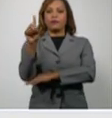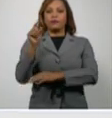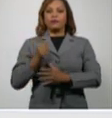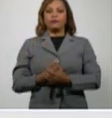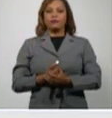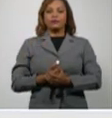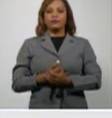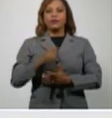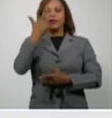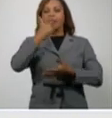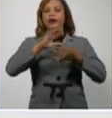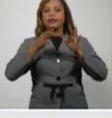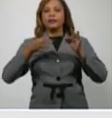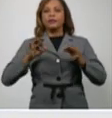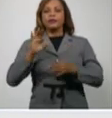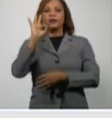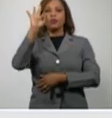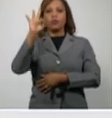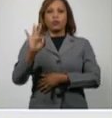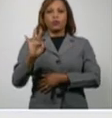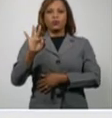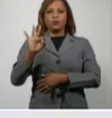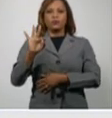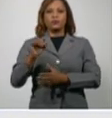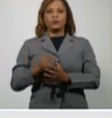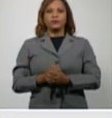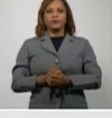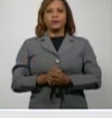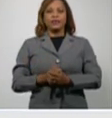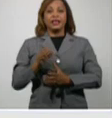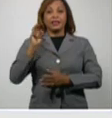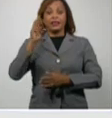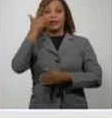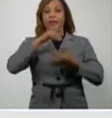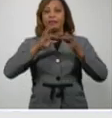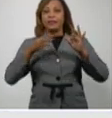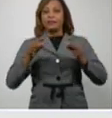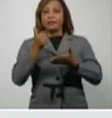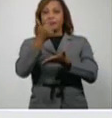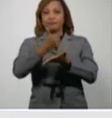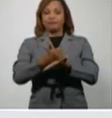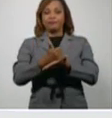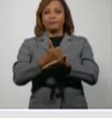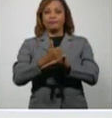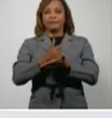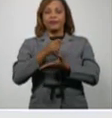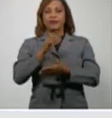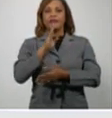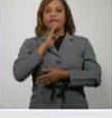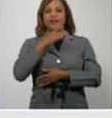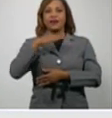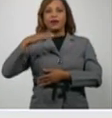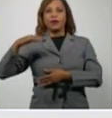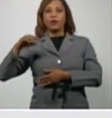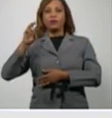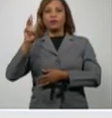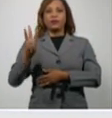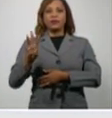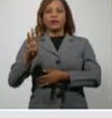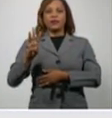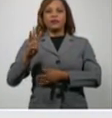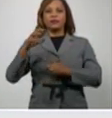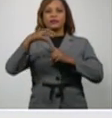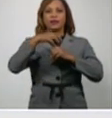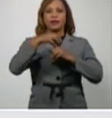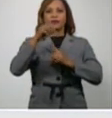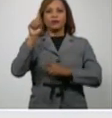Artemisa con 8 casos autóctonos, 3 de Artemisa cabecera, 3 de Bahía Honda y de San Cristóbal y